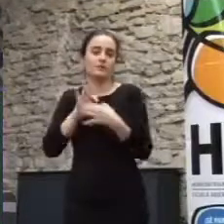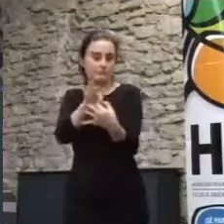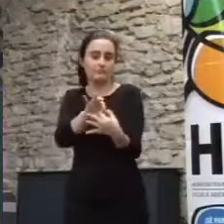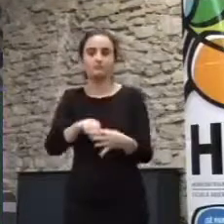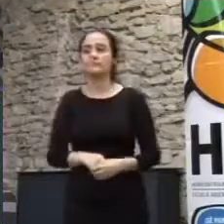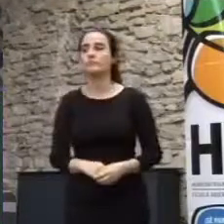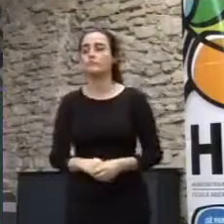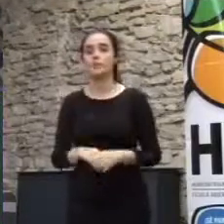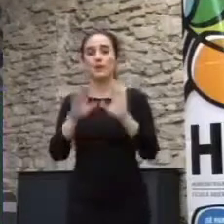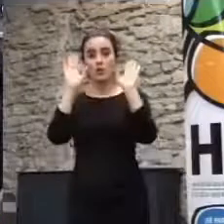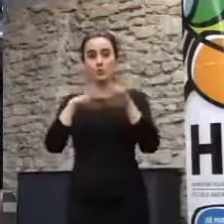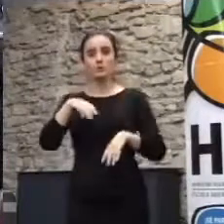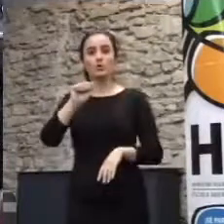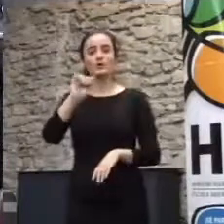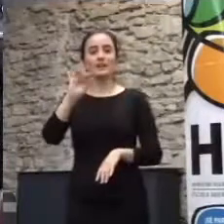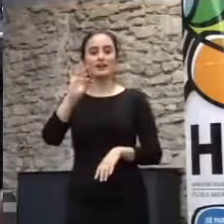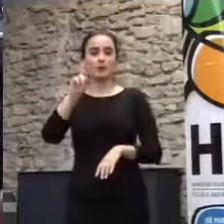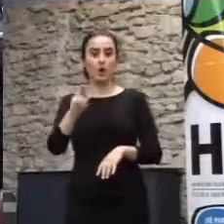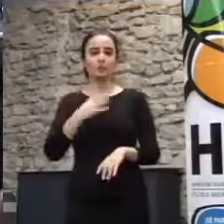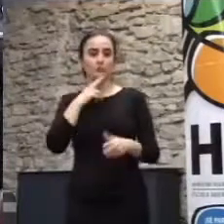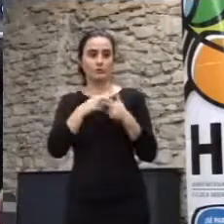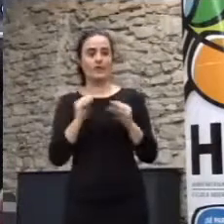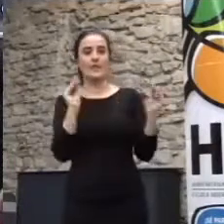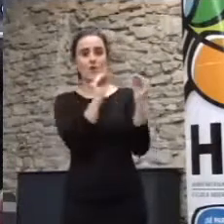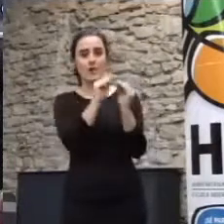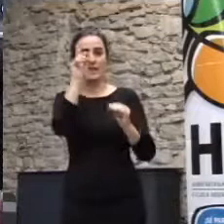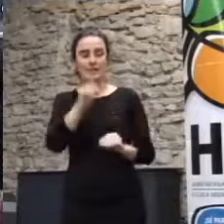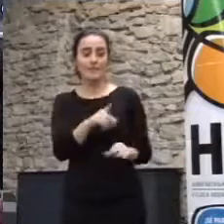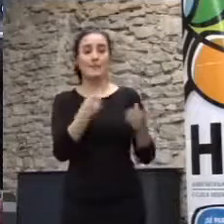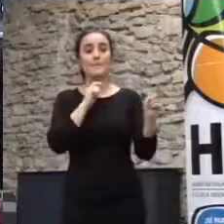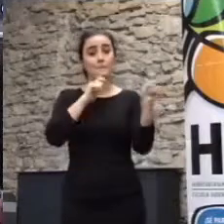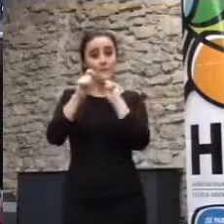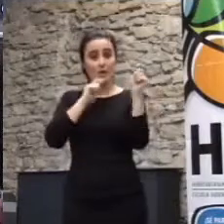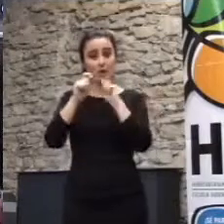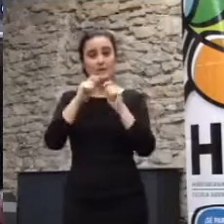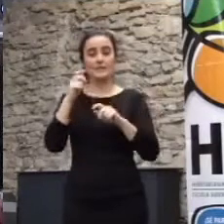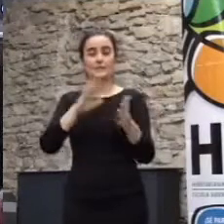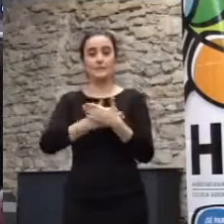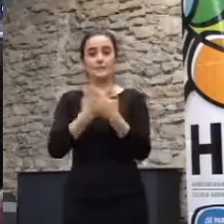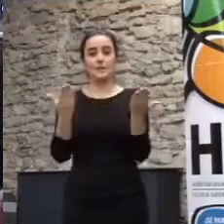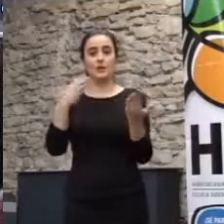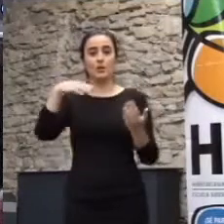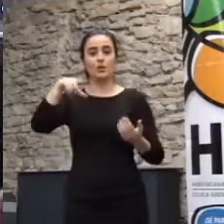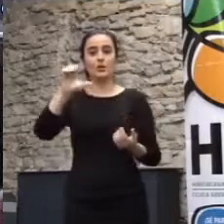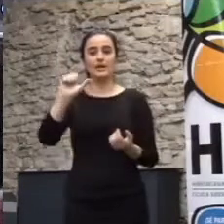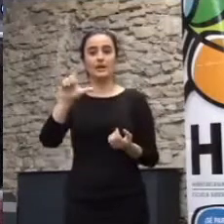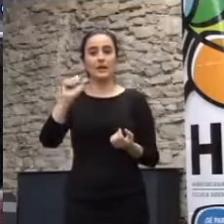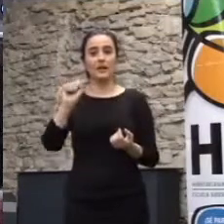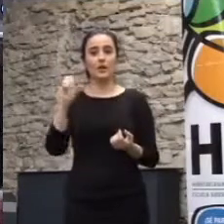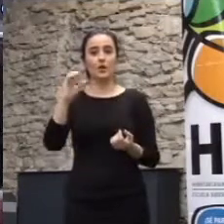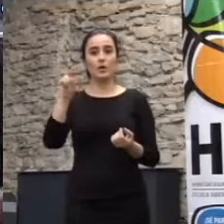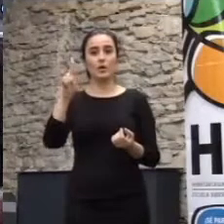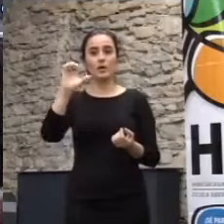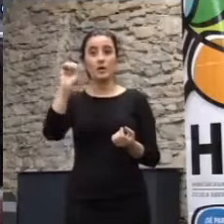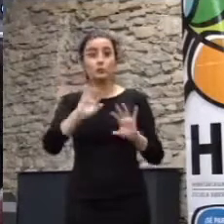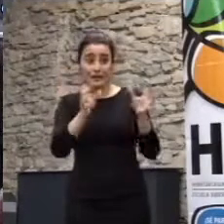Y concluimos con Aitor Alonso, tocayo, compañero también periodista del Correo. Sí, eso es. ¿No empezaste en Radio Vitoria tú? Mira,